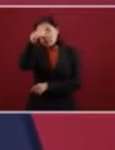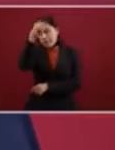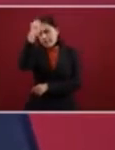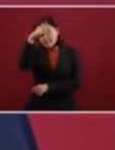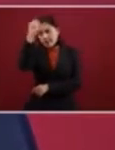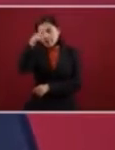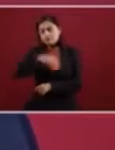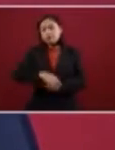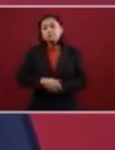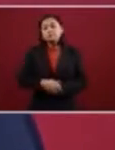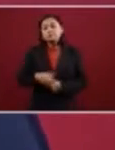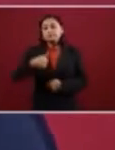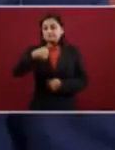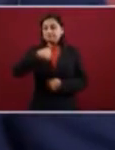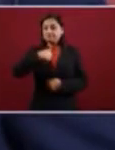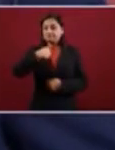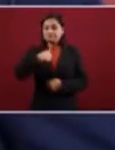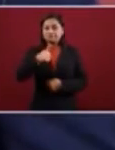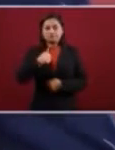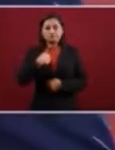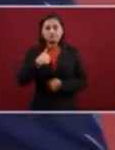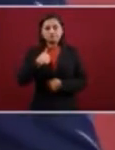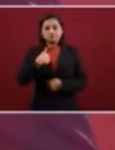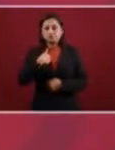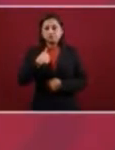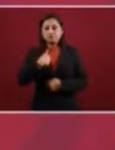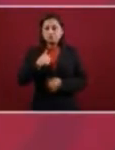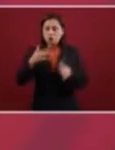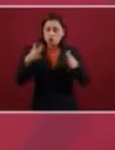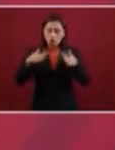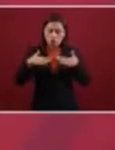yo le tengo toda la confianza